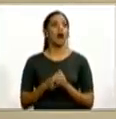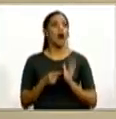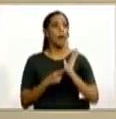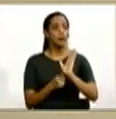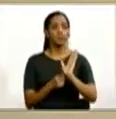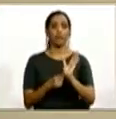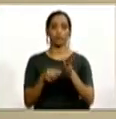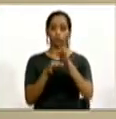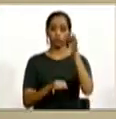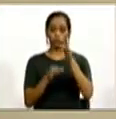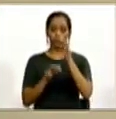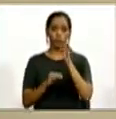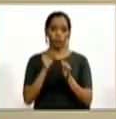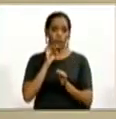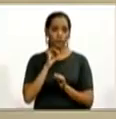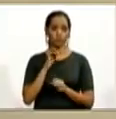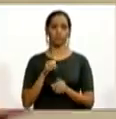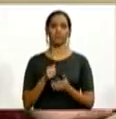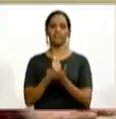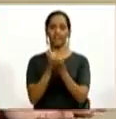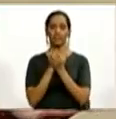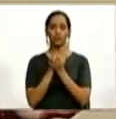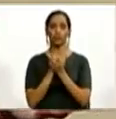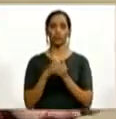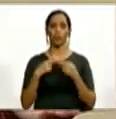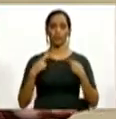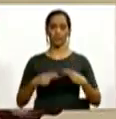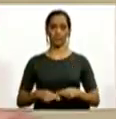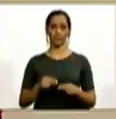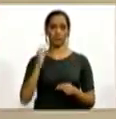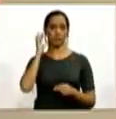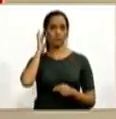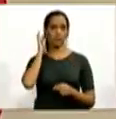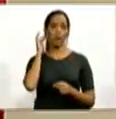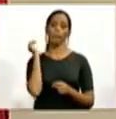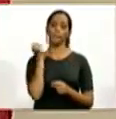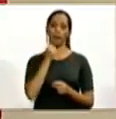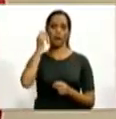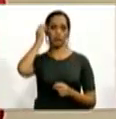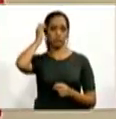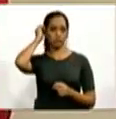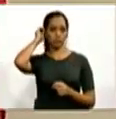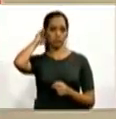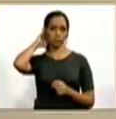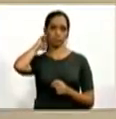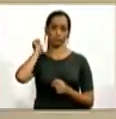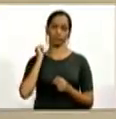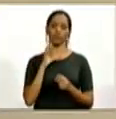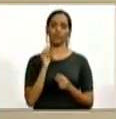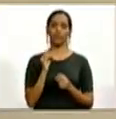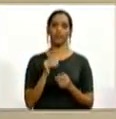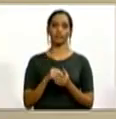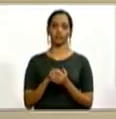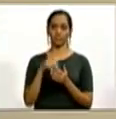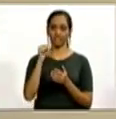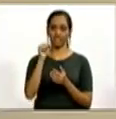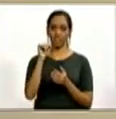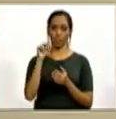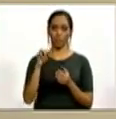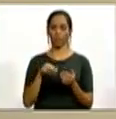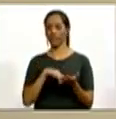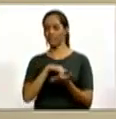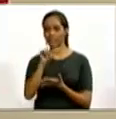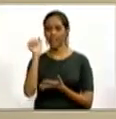de chupi chupi, que se iba a hacer la ayuda humanitaria. Paja. Y ahora estás viniendo a hablar del caso de Simonovic, que si viene, que si la